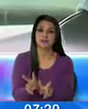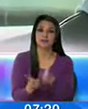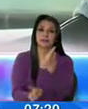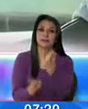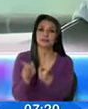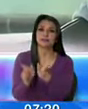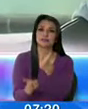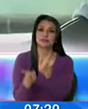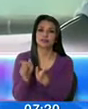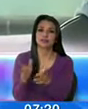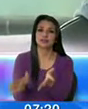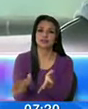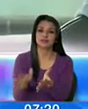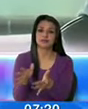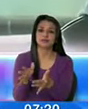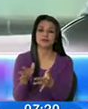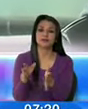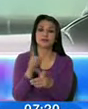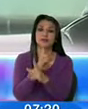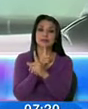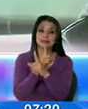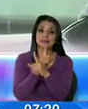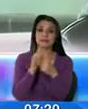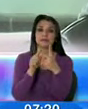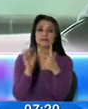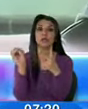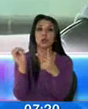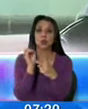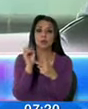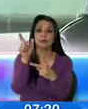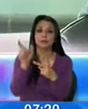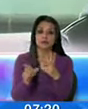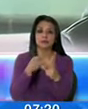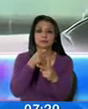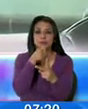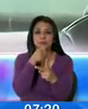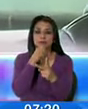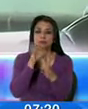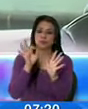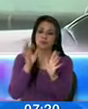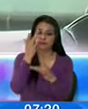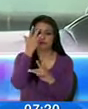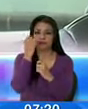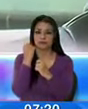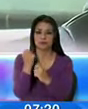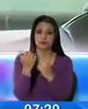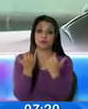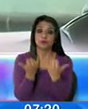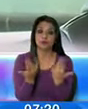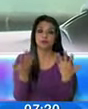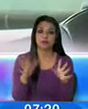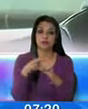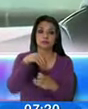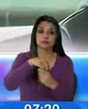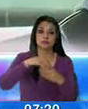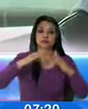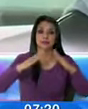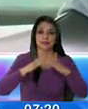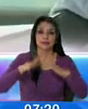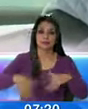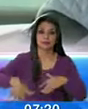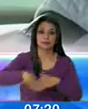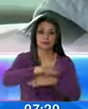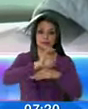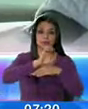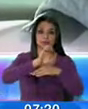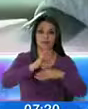realizó el día de ayer, como de los sufragios de voto en casa que se lo realiza el día de hoy a nivel nacional.